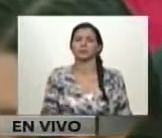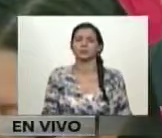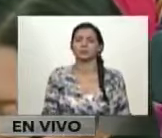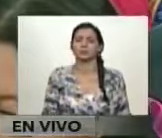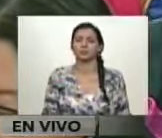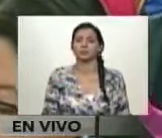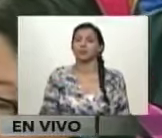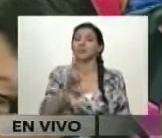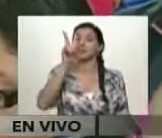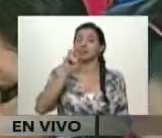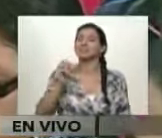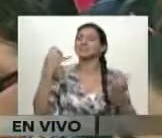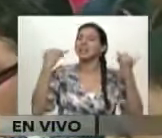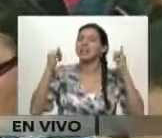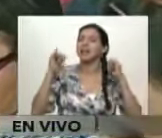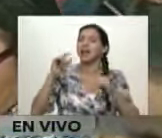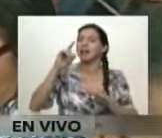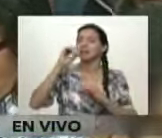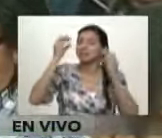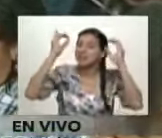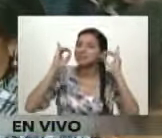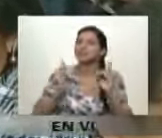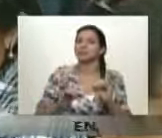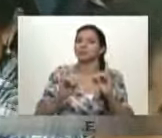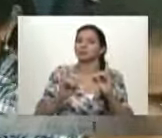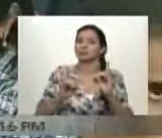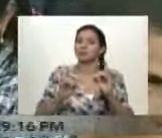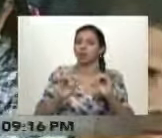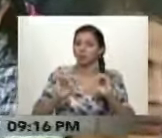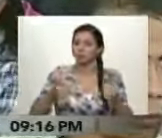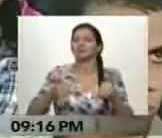Los 20 años en que decidimos irnos por un camino.